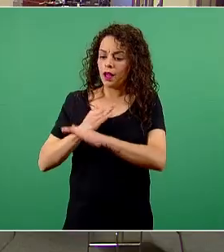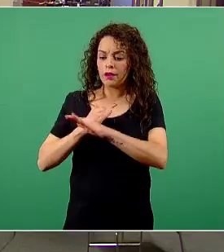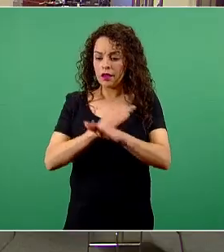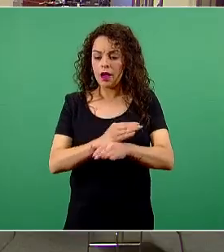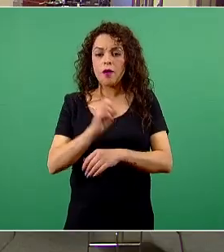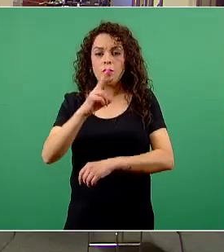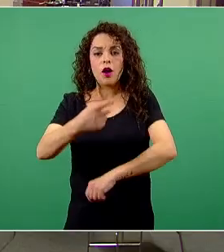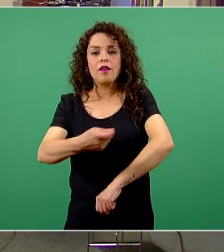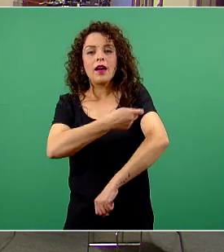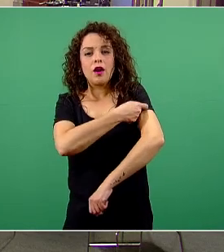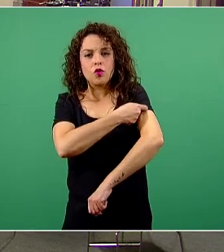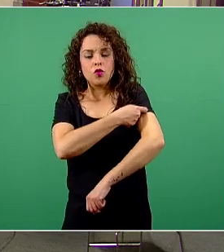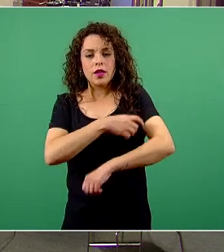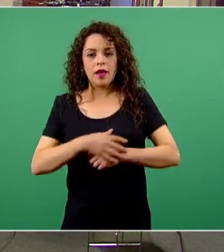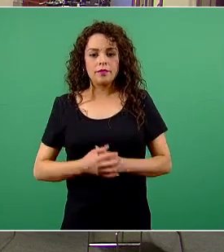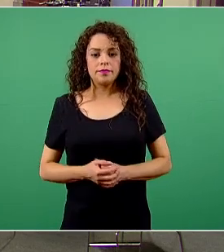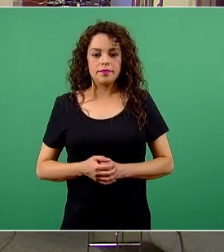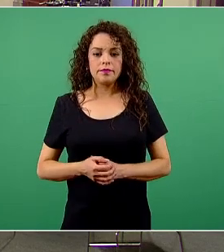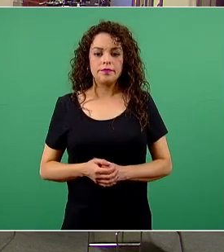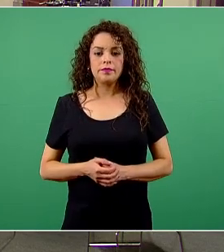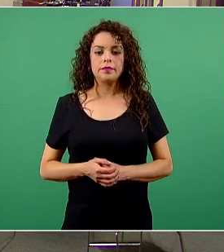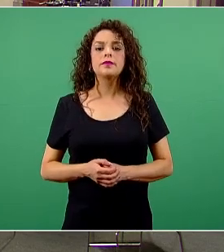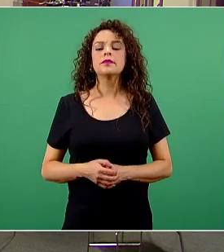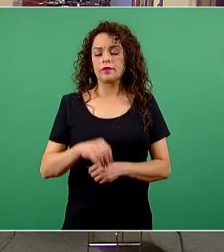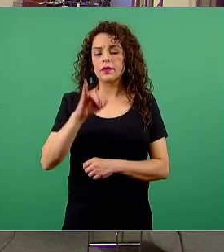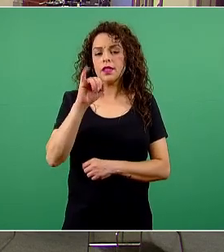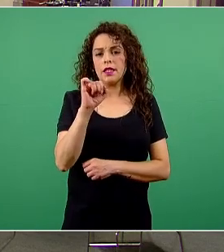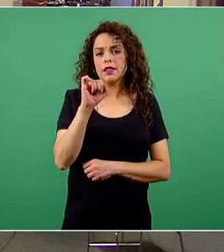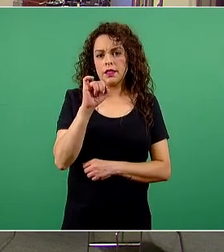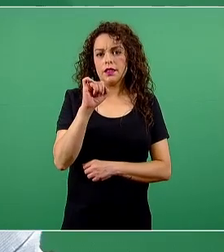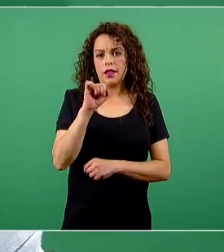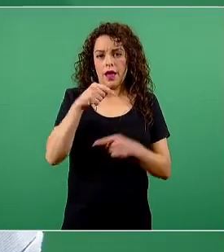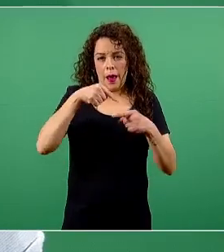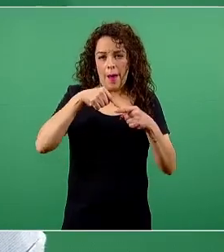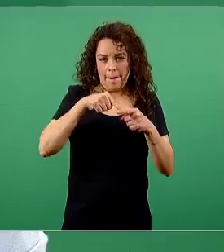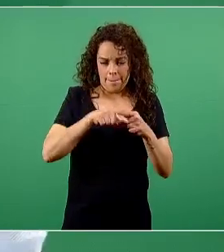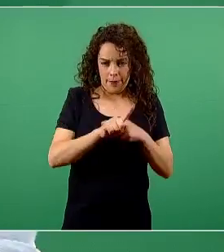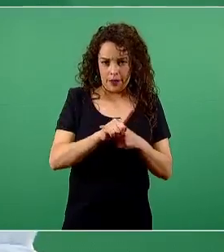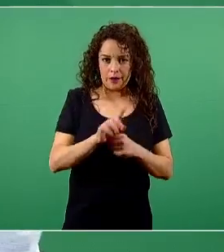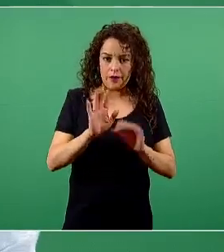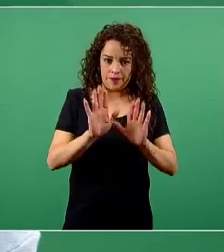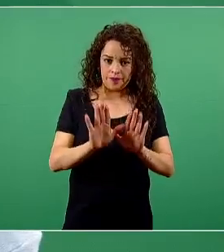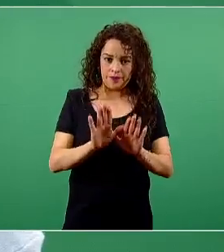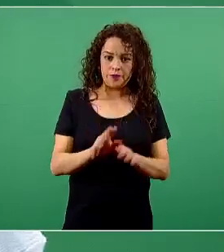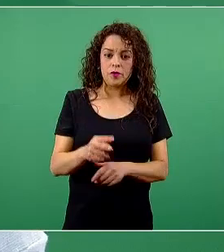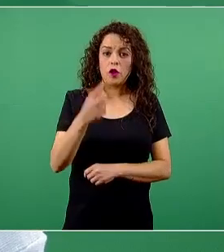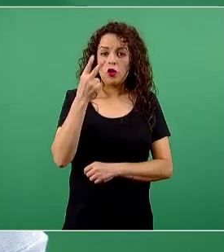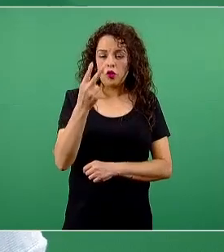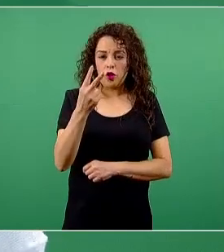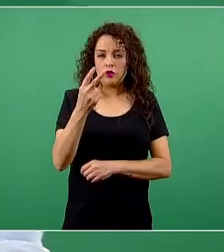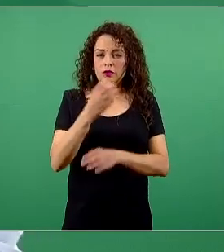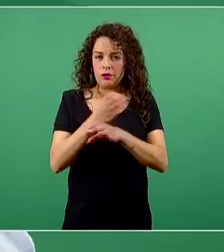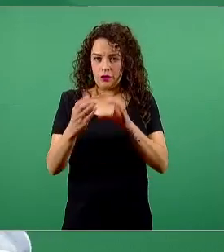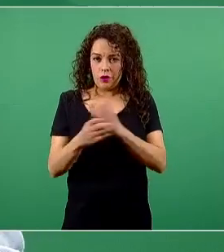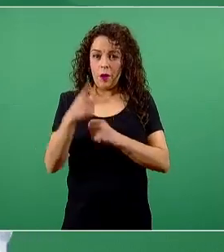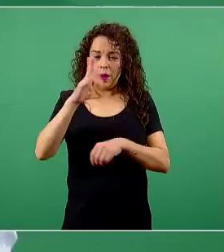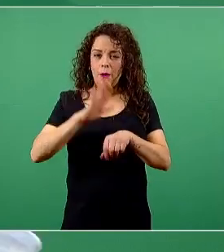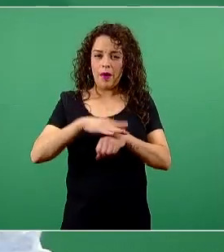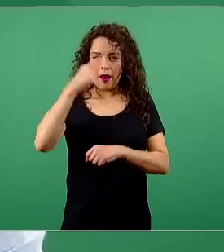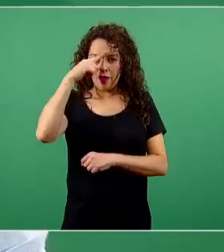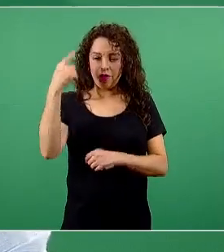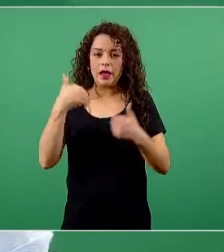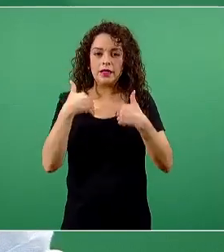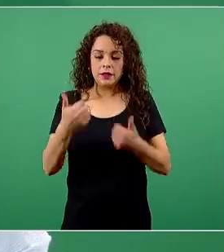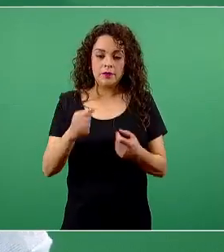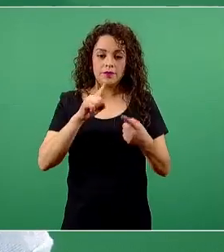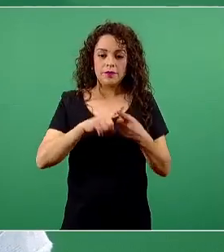En principio, sí, por dos razones, bueno, por muchas razones, pero para explicarlo de manera sencilla, un virus es una